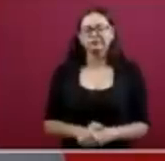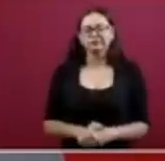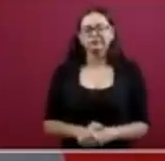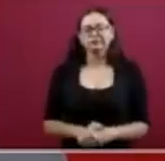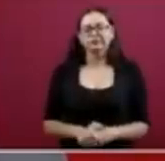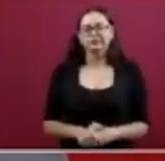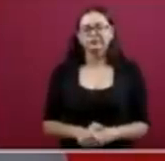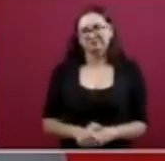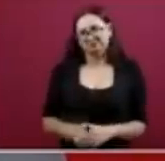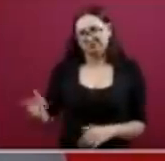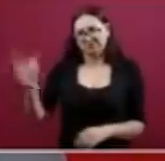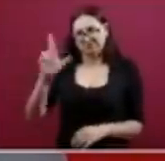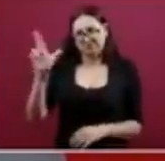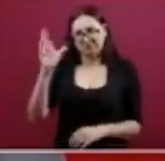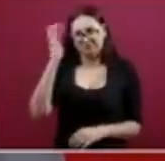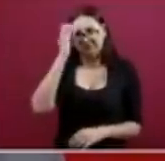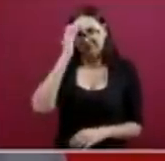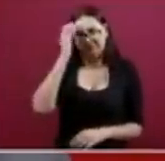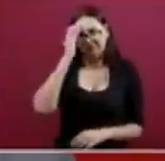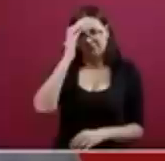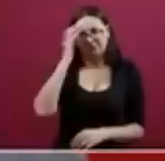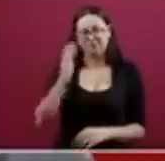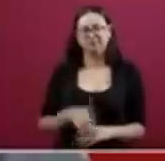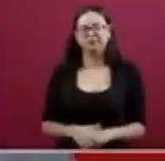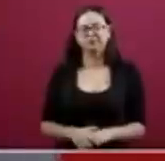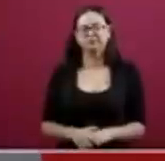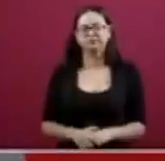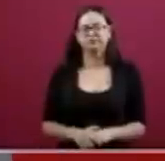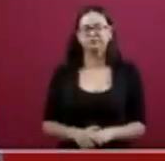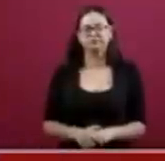como reconocimiento, porque eso es lo otro.